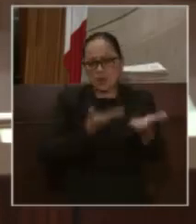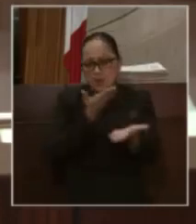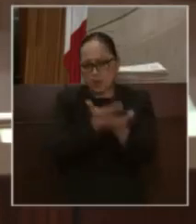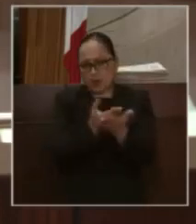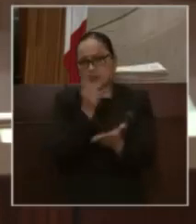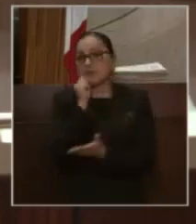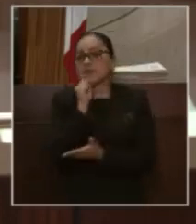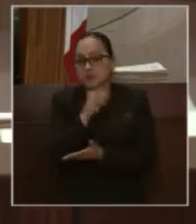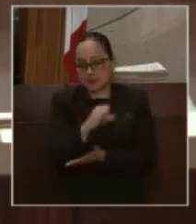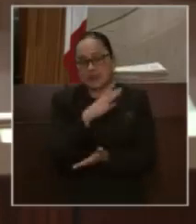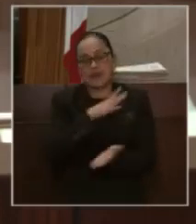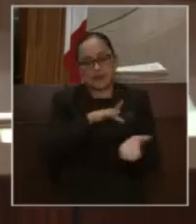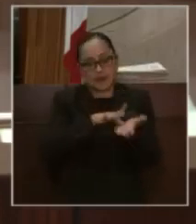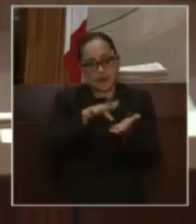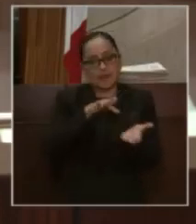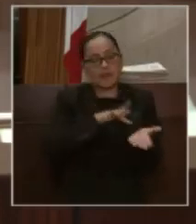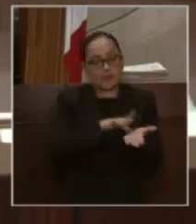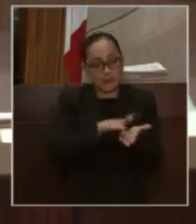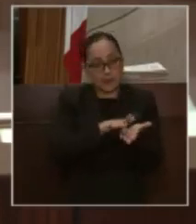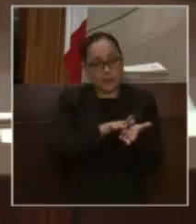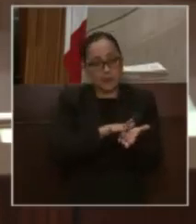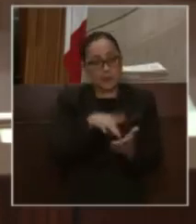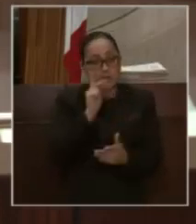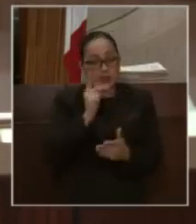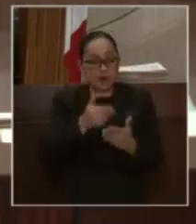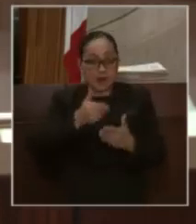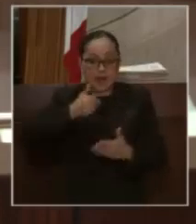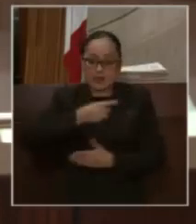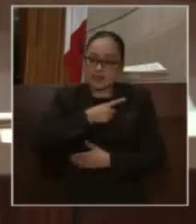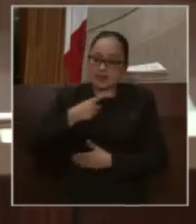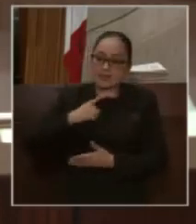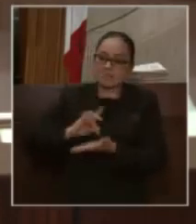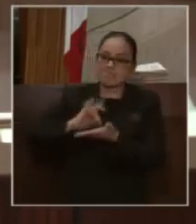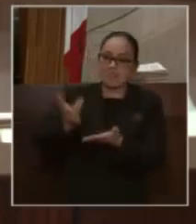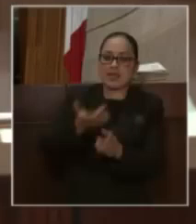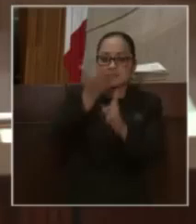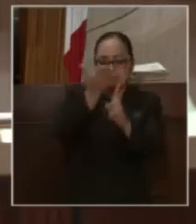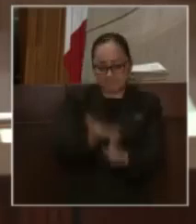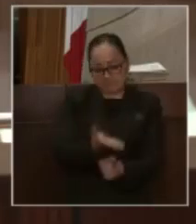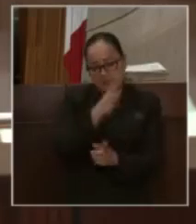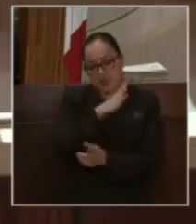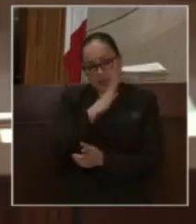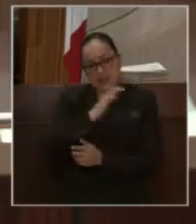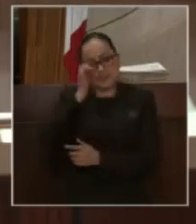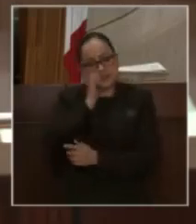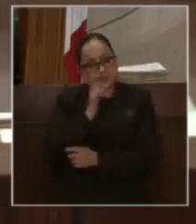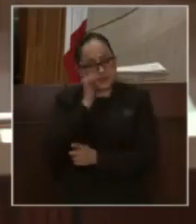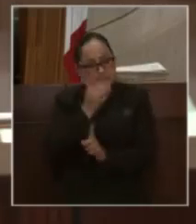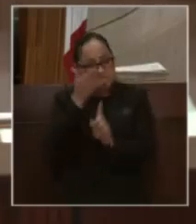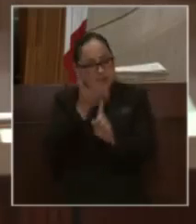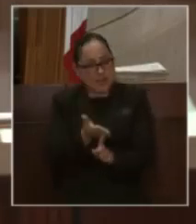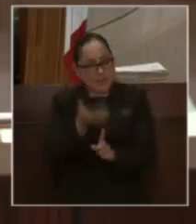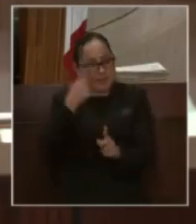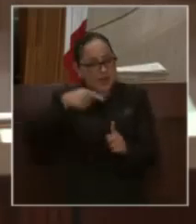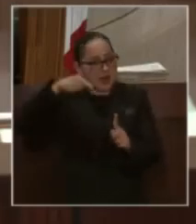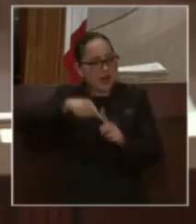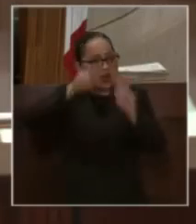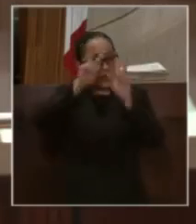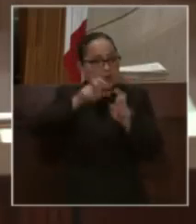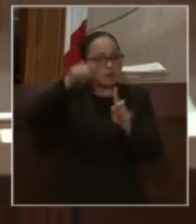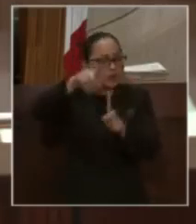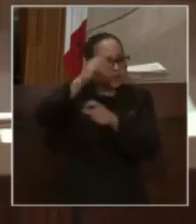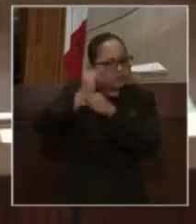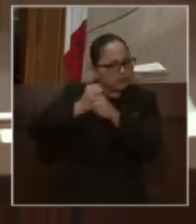del magistrado Reyes Rodríguez, no sin antes agradecerle toda la disposición que ha tenido en este asunto